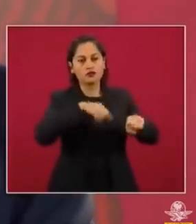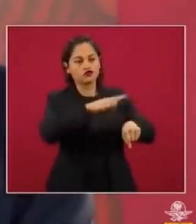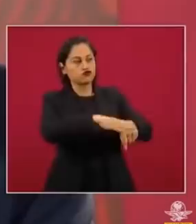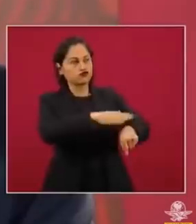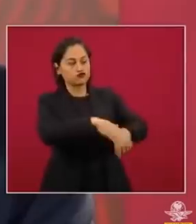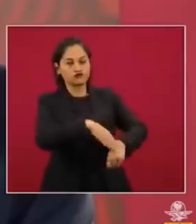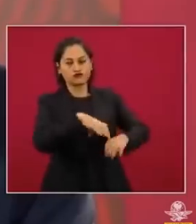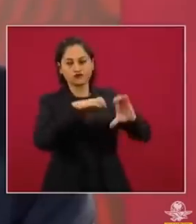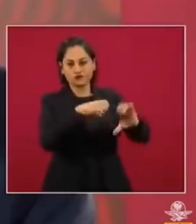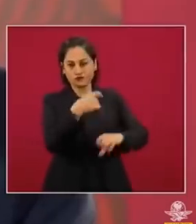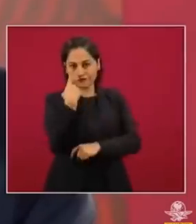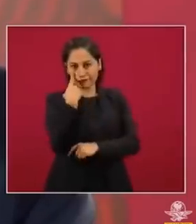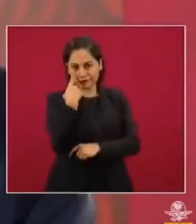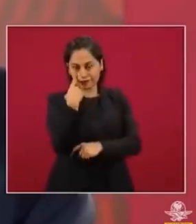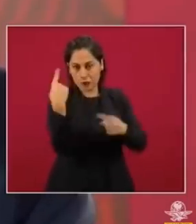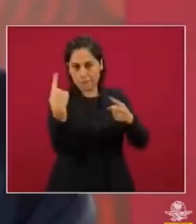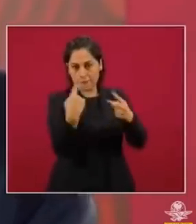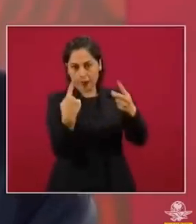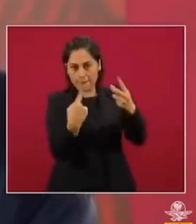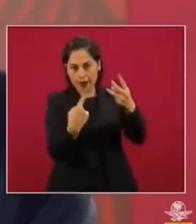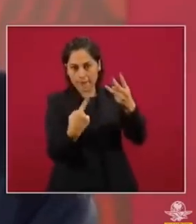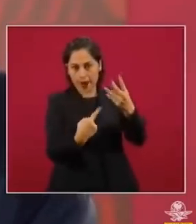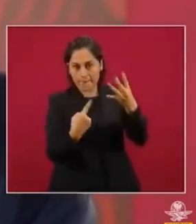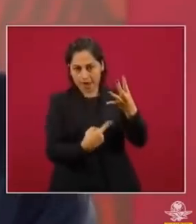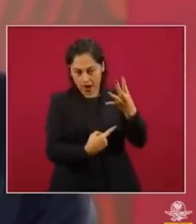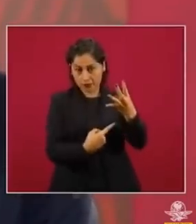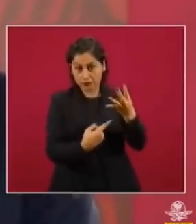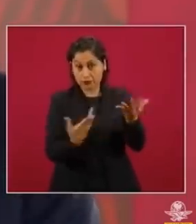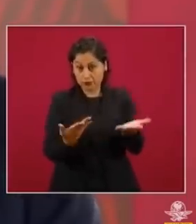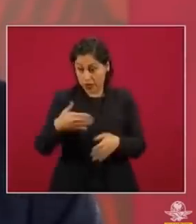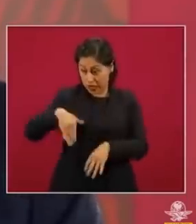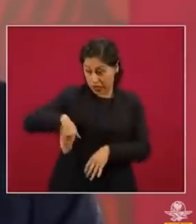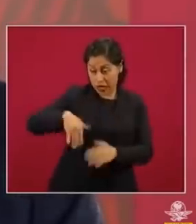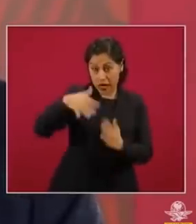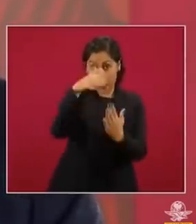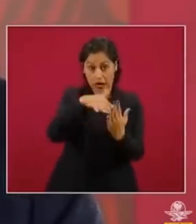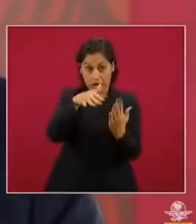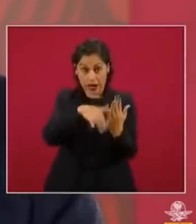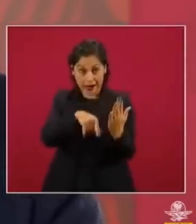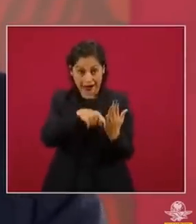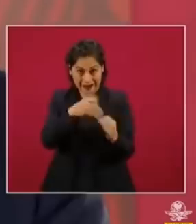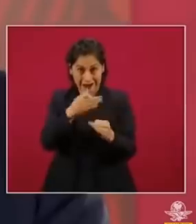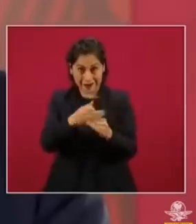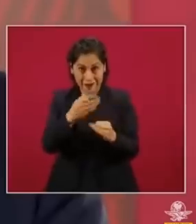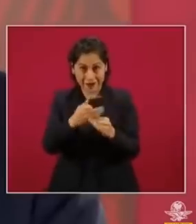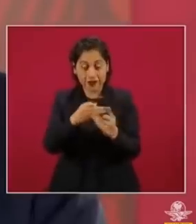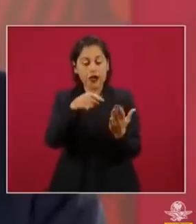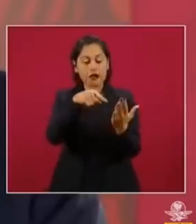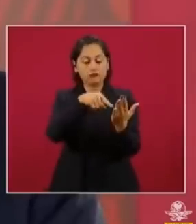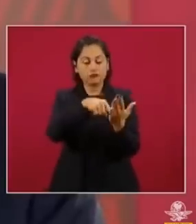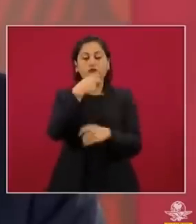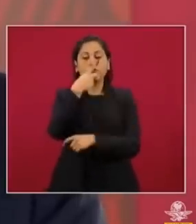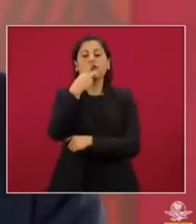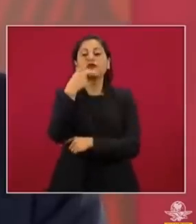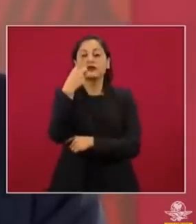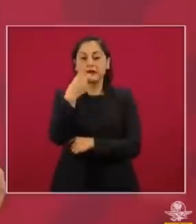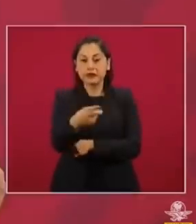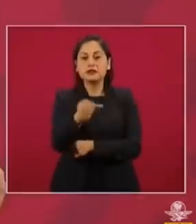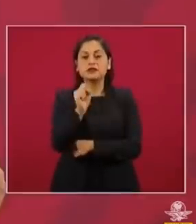se mencionó en ese comunicado, que hubo una intervención diplomática, sí, la